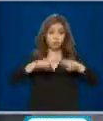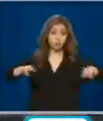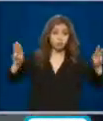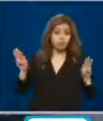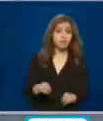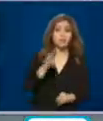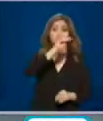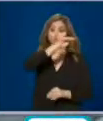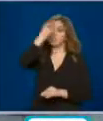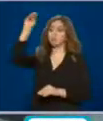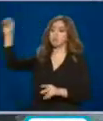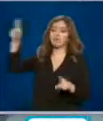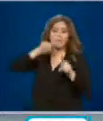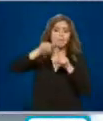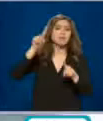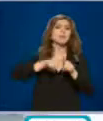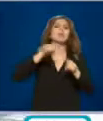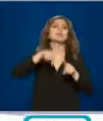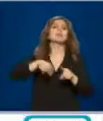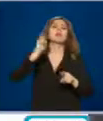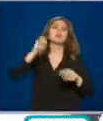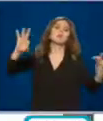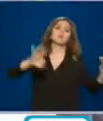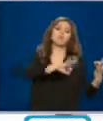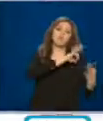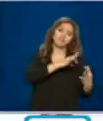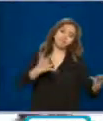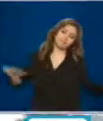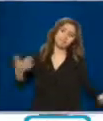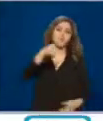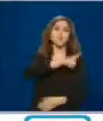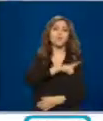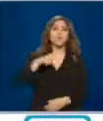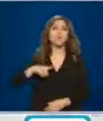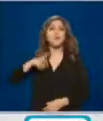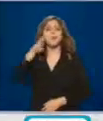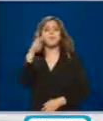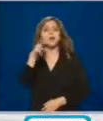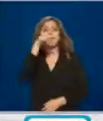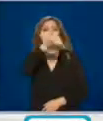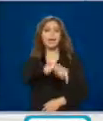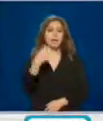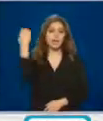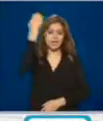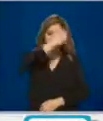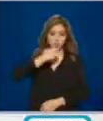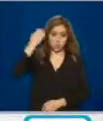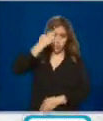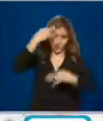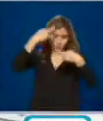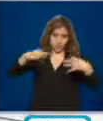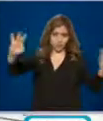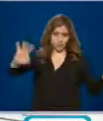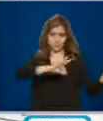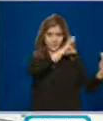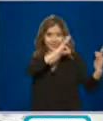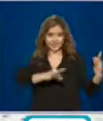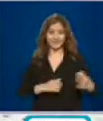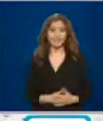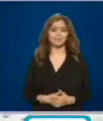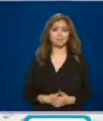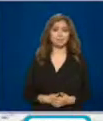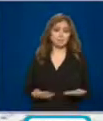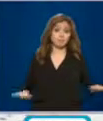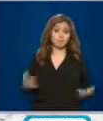y por todos lados está la música aquí en Garibaldi. Le digo, échele un ojito a esta escuela del mariachi,